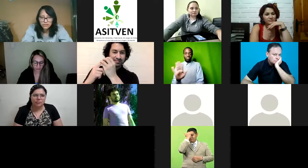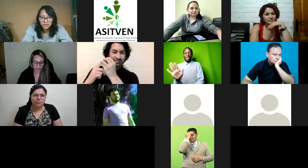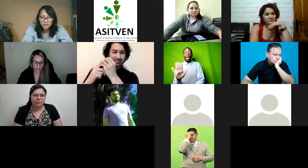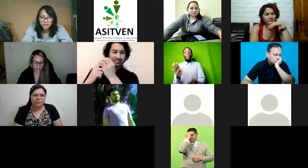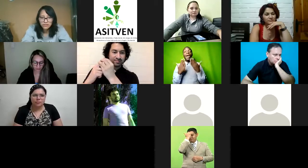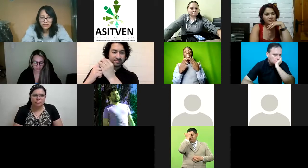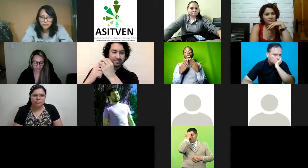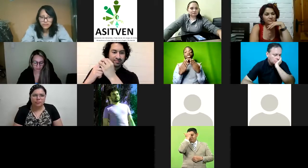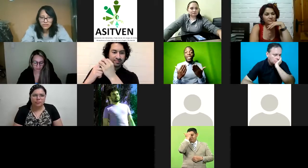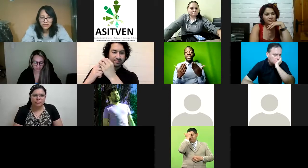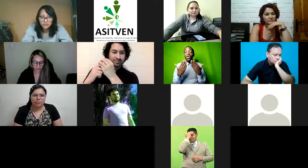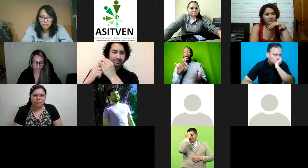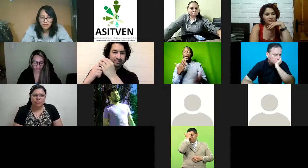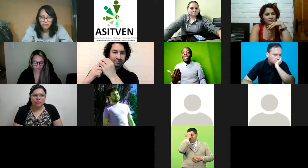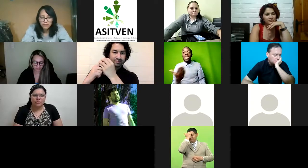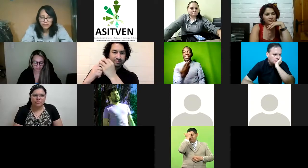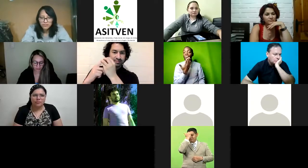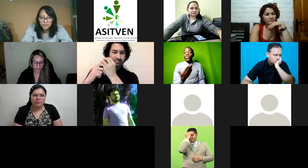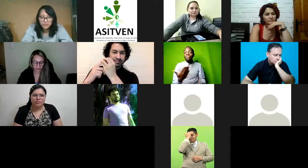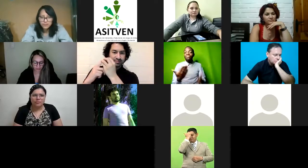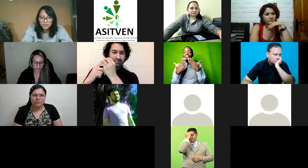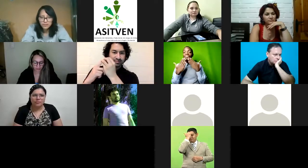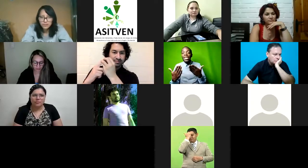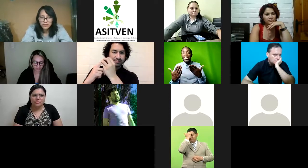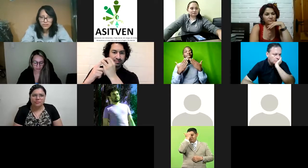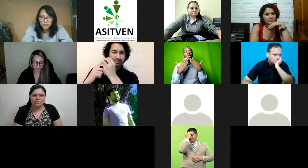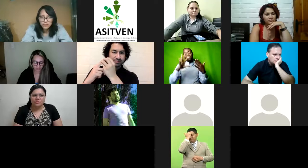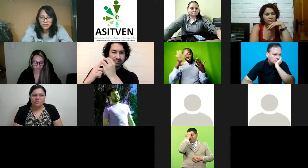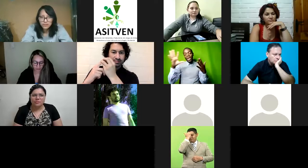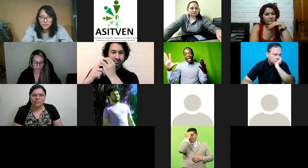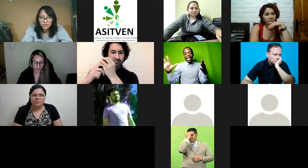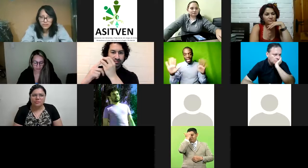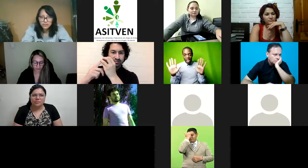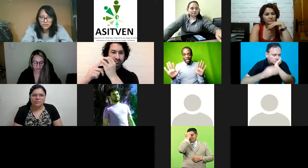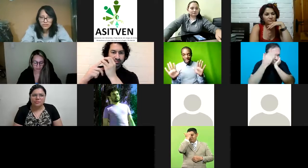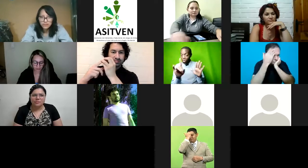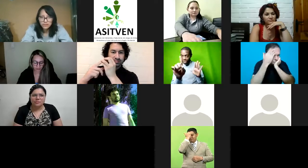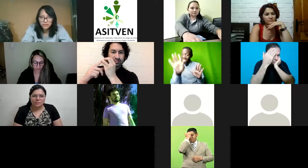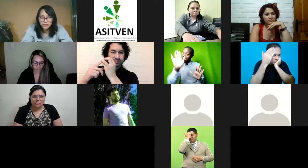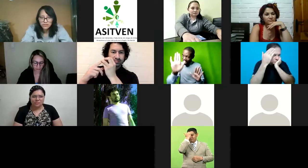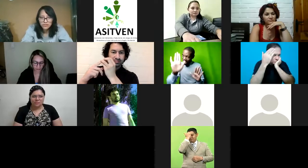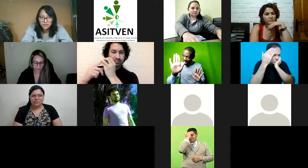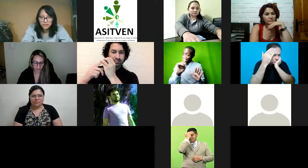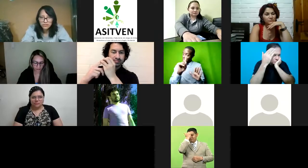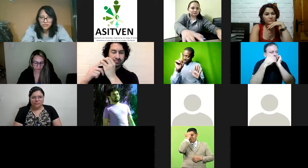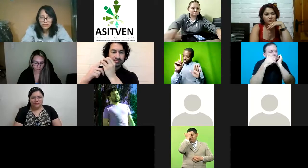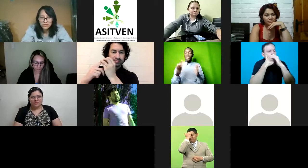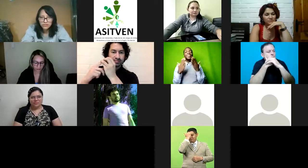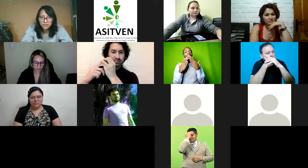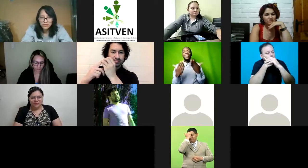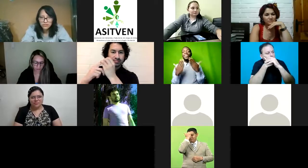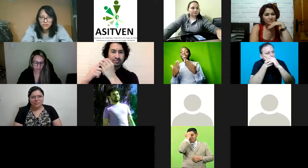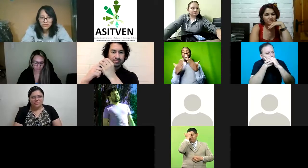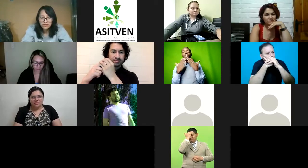No. Pero casi todas como que usan esto, ¿sí? O una gran cantidad de lenguas de señas, una gran cantidad, porque no